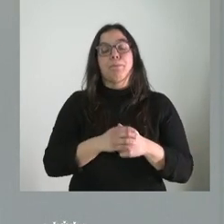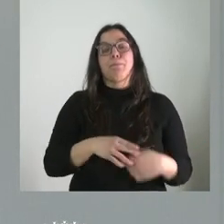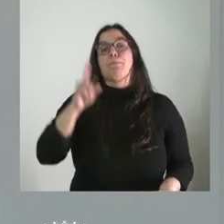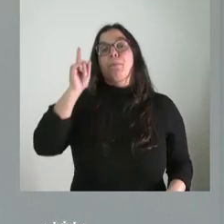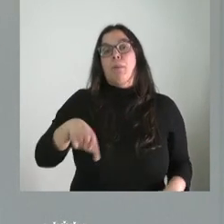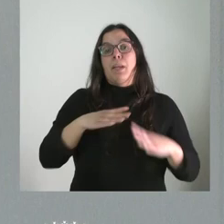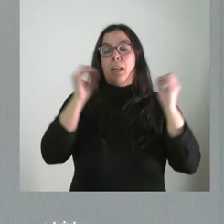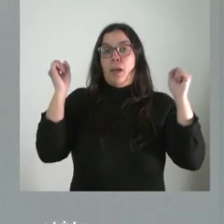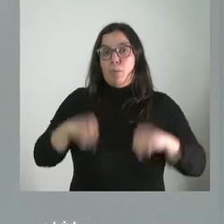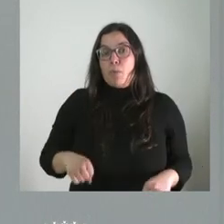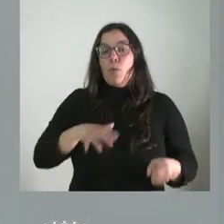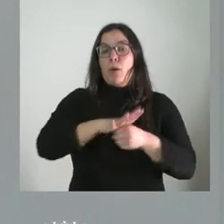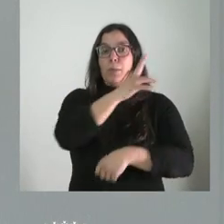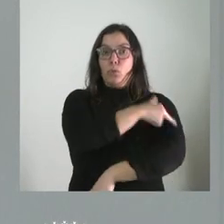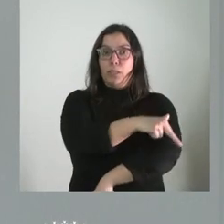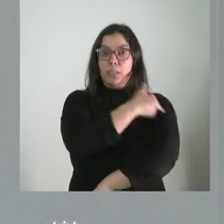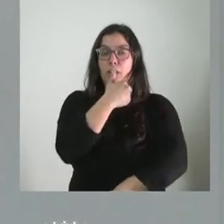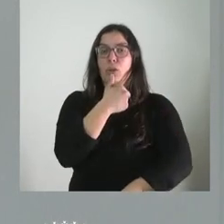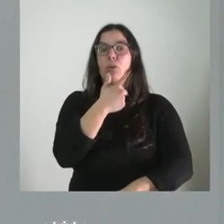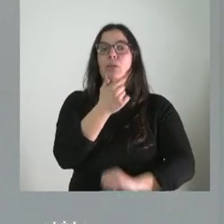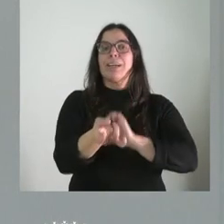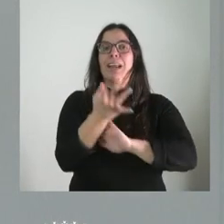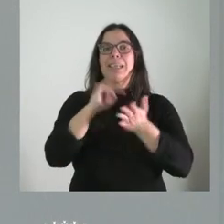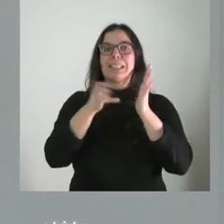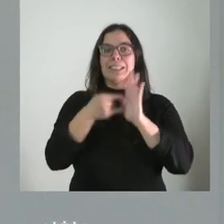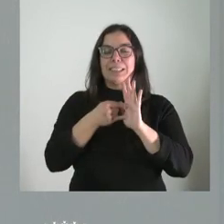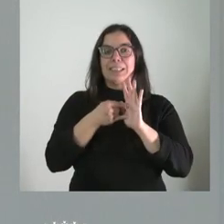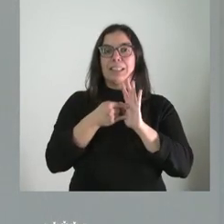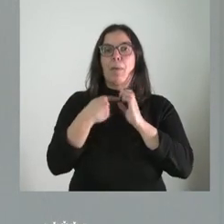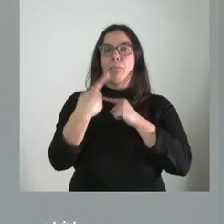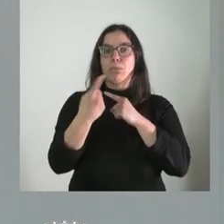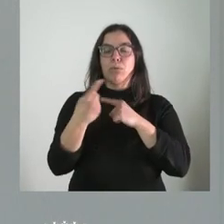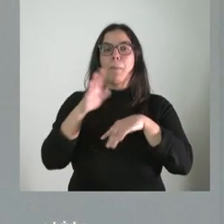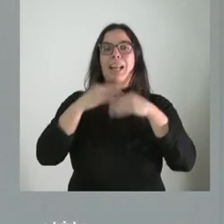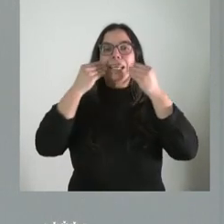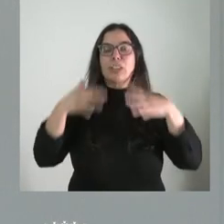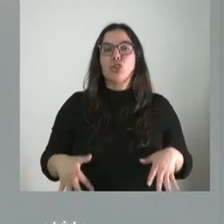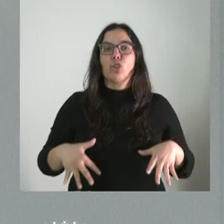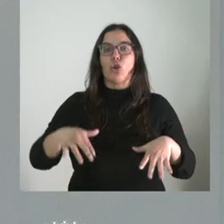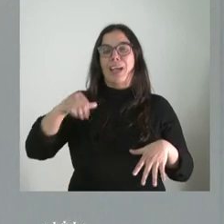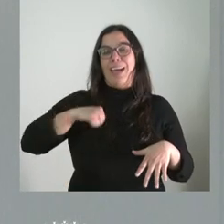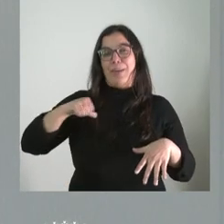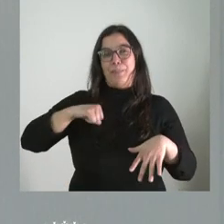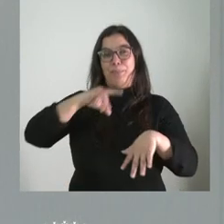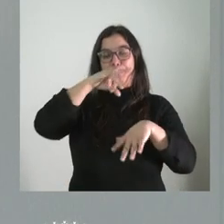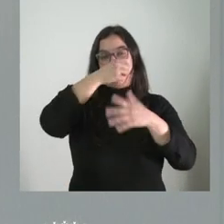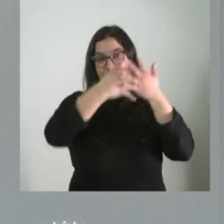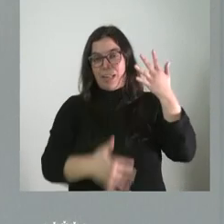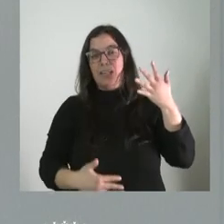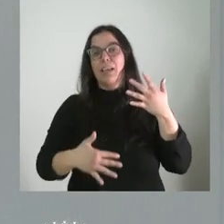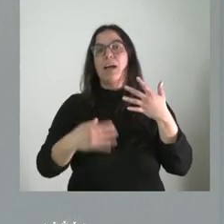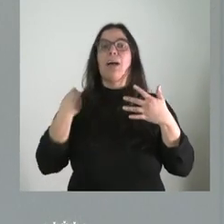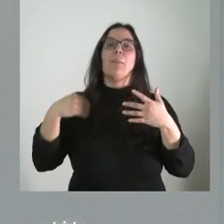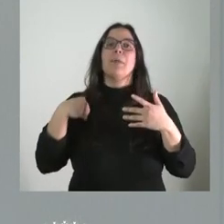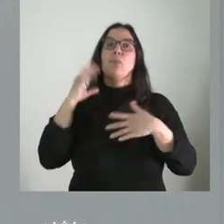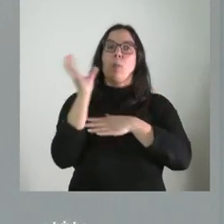Igualmente el ámbito sanitario la implantación de un sistema móvil para la historia clínica en las unidades de soporte vital avanzado de nuestra